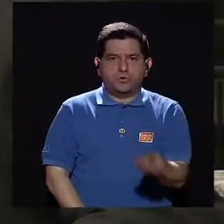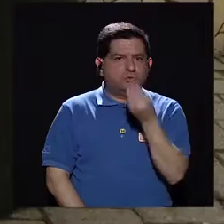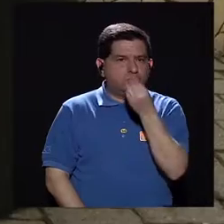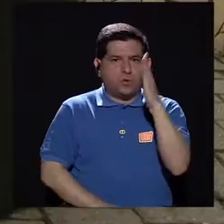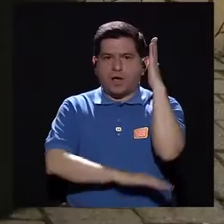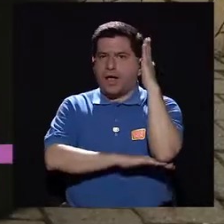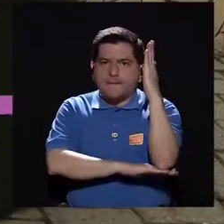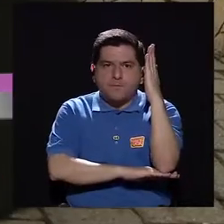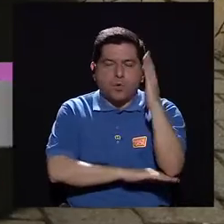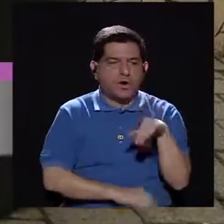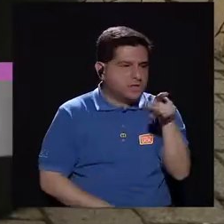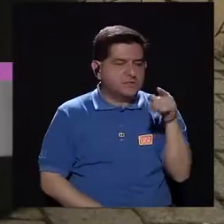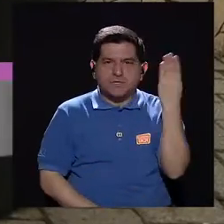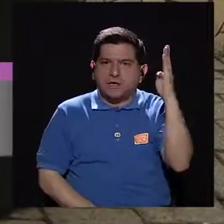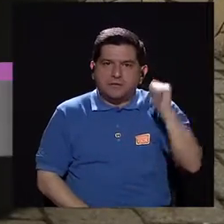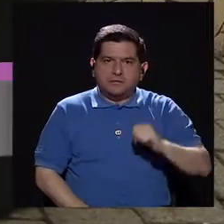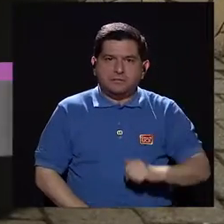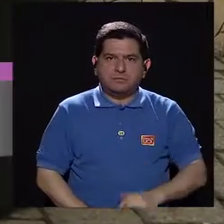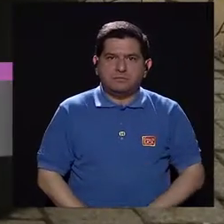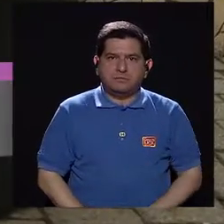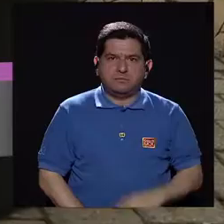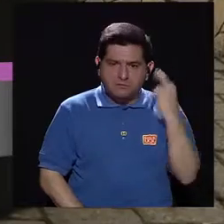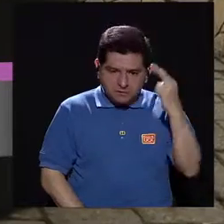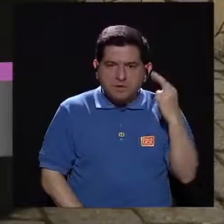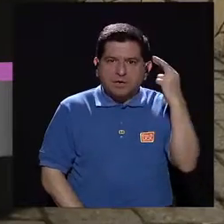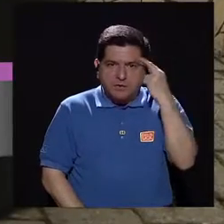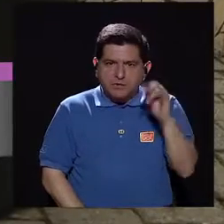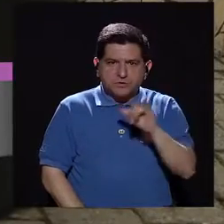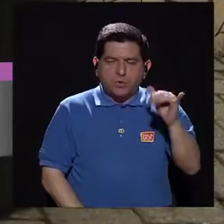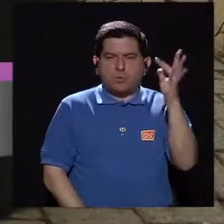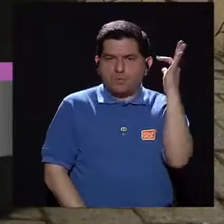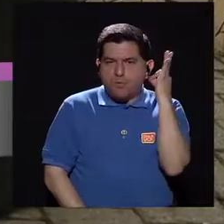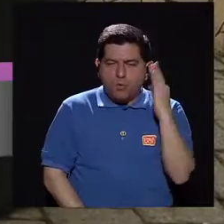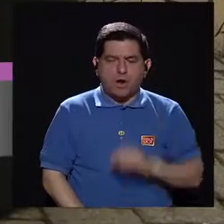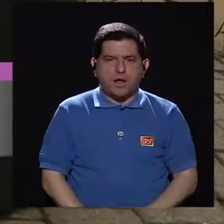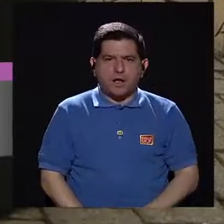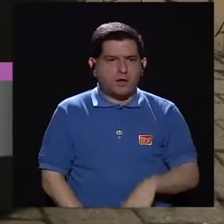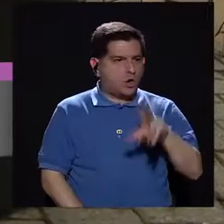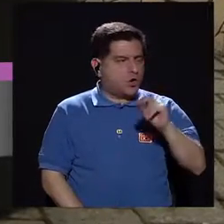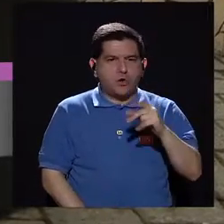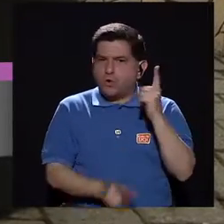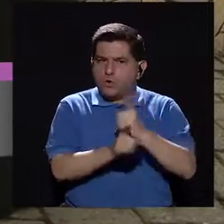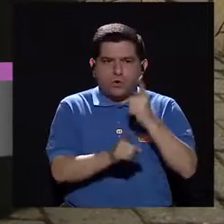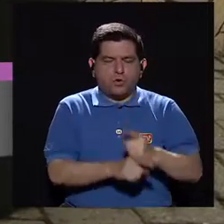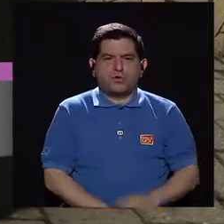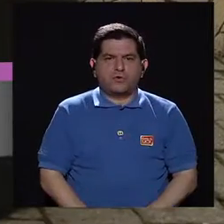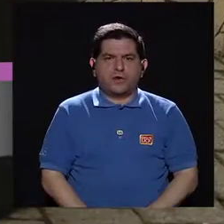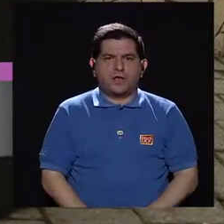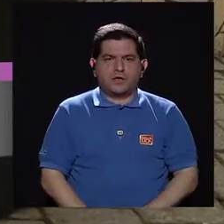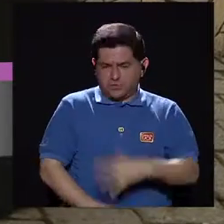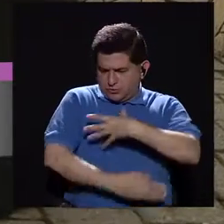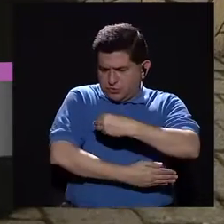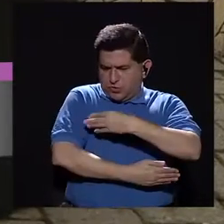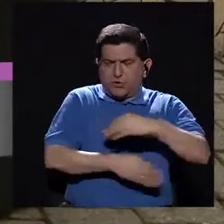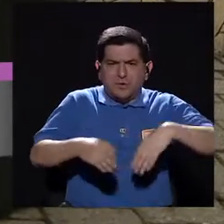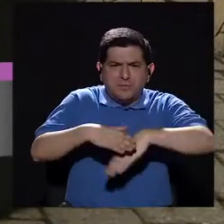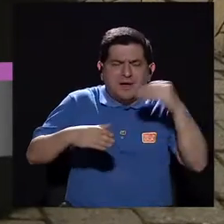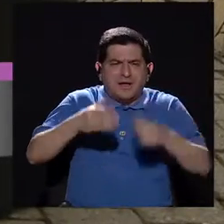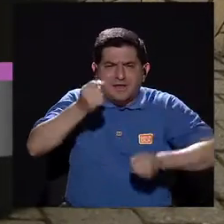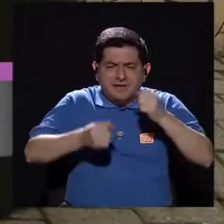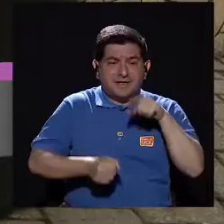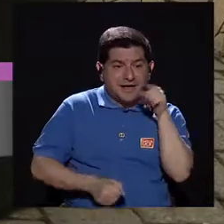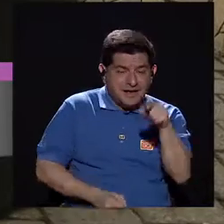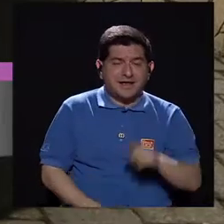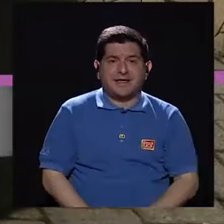de nosotros va a almorzar a un sanitario. Por esa razón, una mujer no debe de ir a extraerse leche a